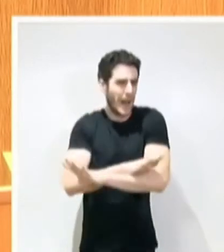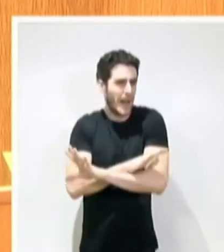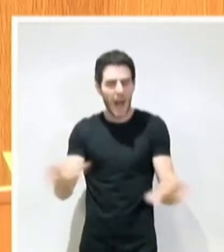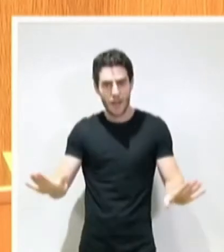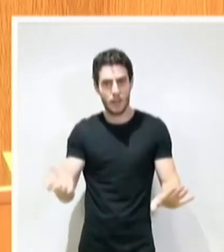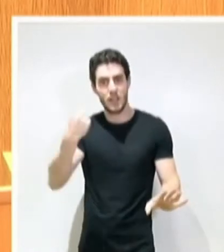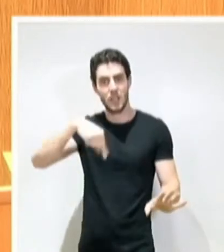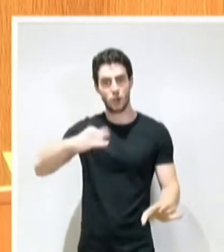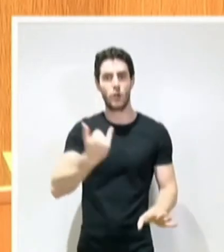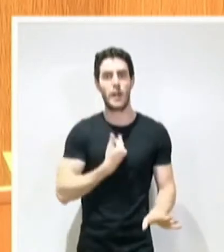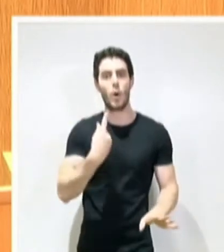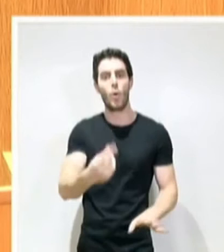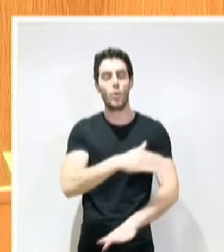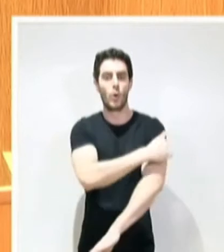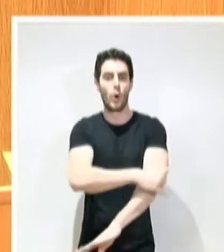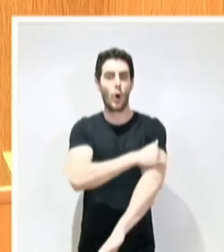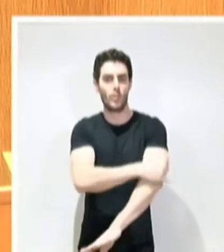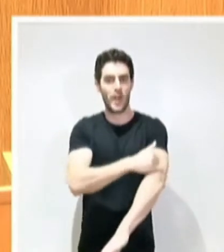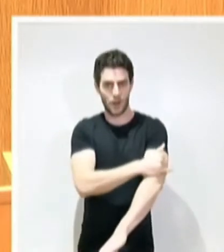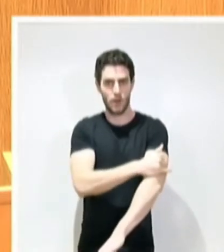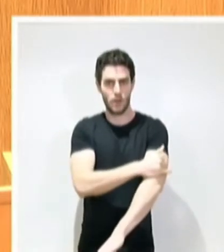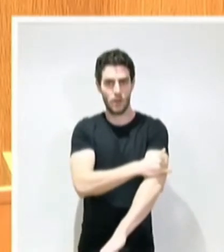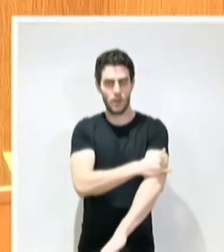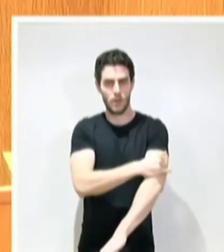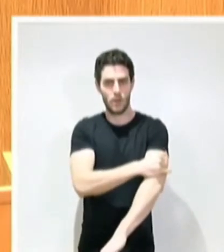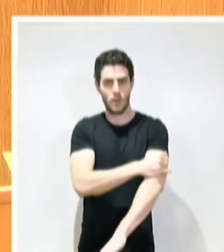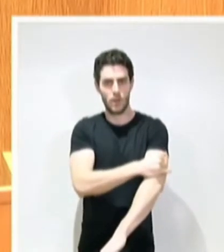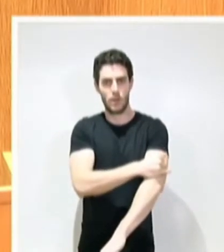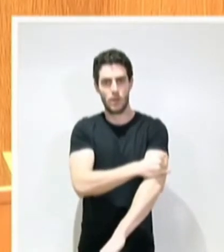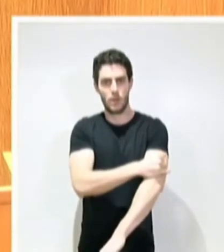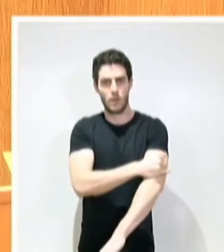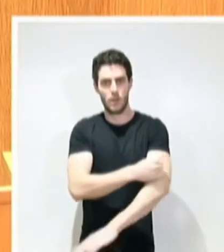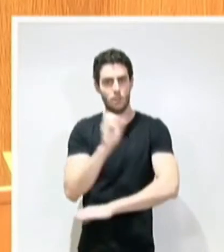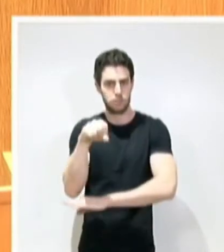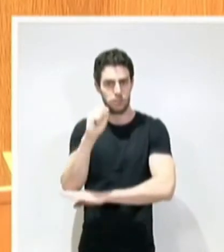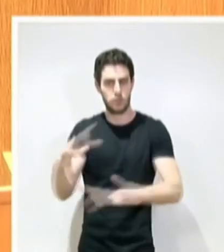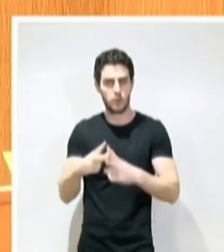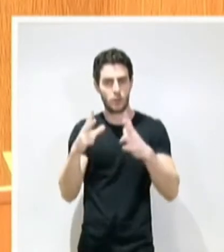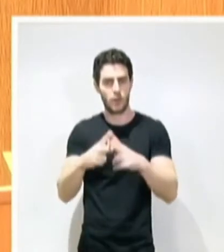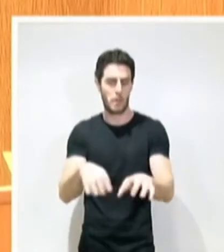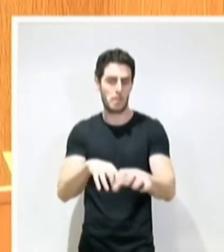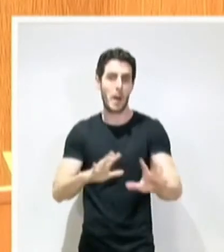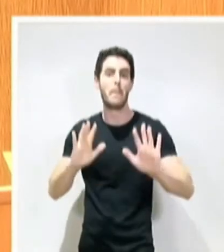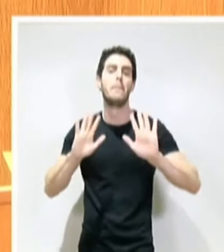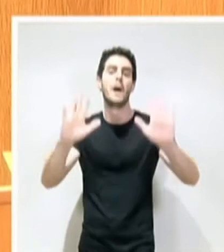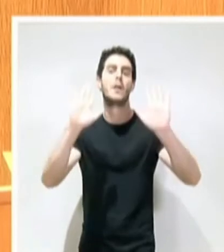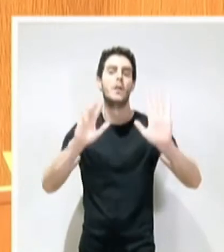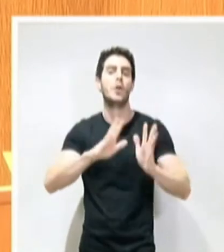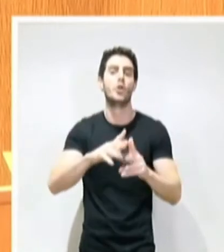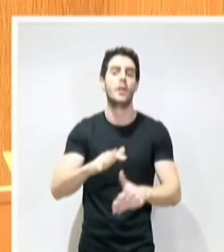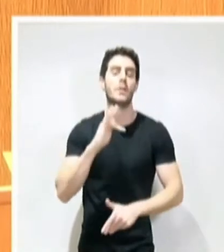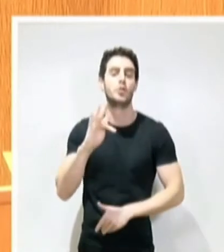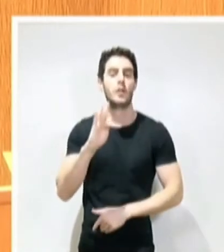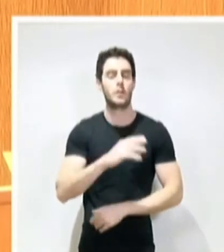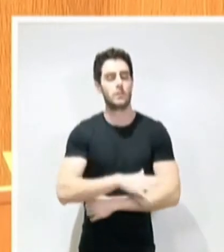tenemos un gobierno que padece la mayor contestación social de nuestra historia pero hay una buena noticia